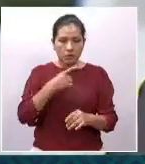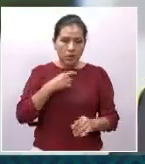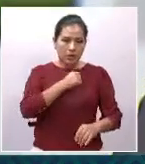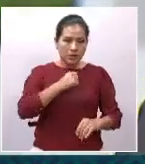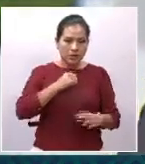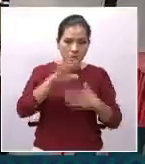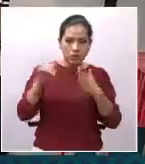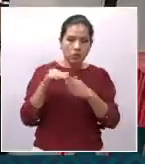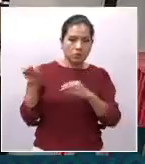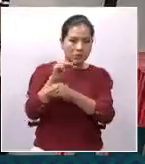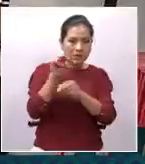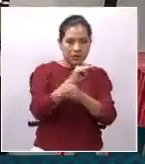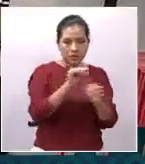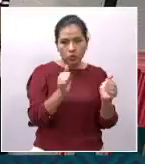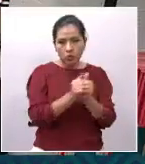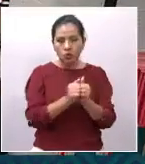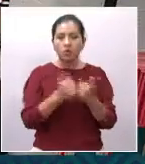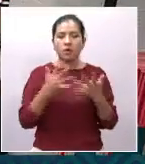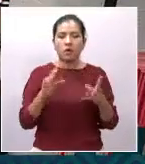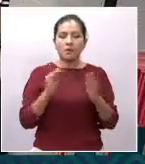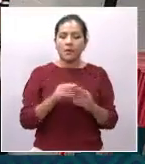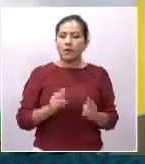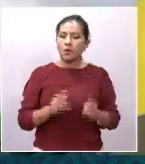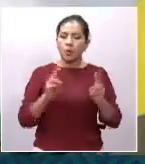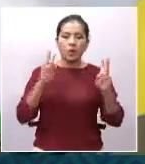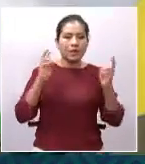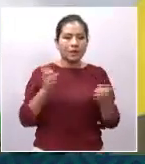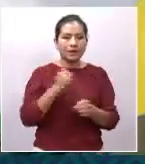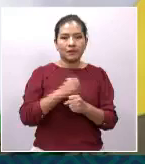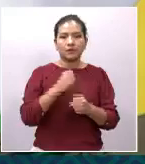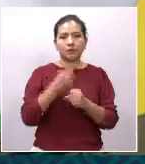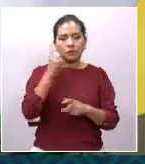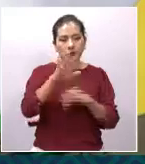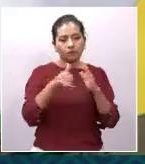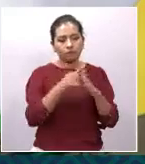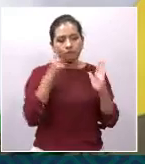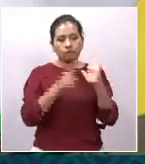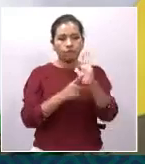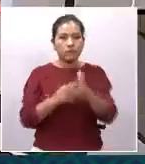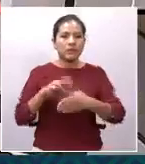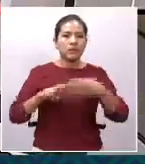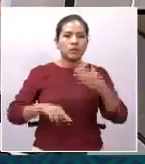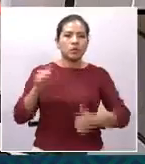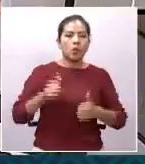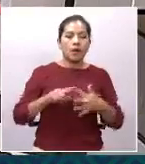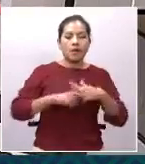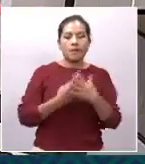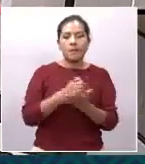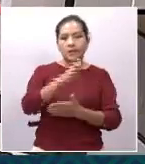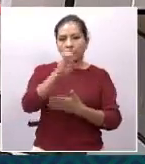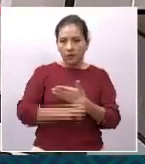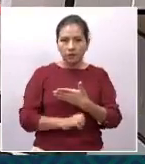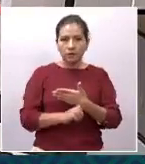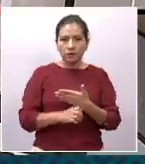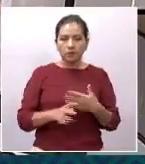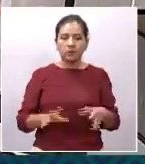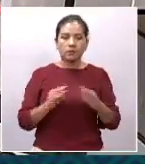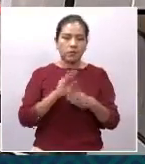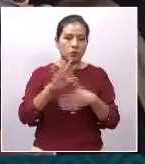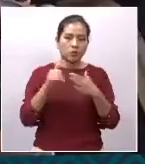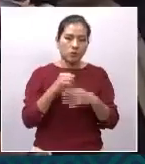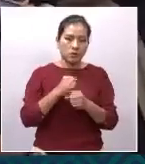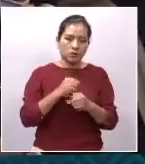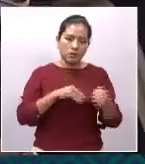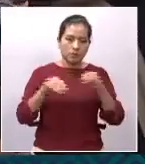el acelerador en este proceso y mostrar los resultados desde los primeros meses de la próxima gestión, informó la viceministra de Comunicación, Gabriela